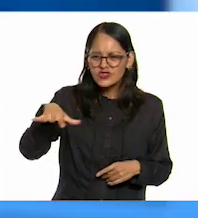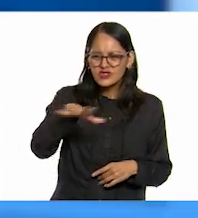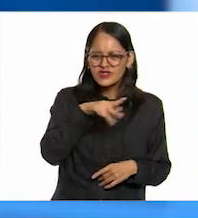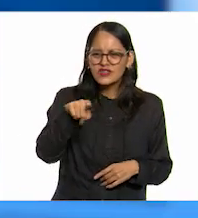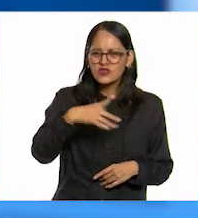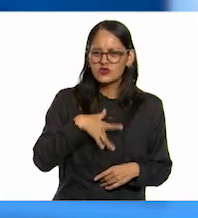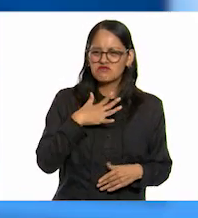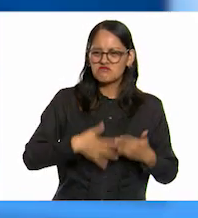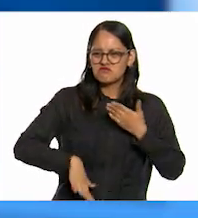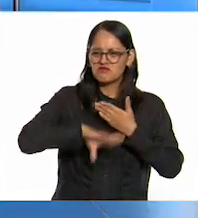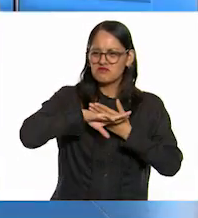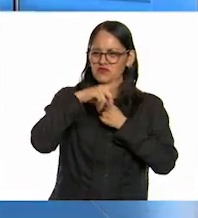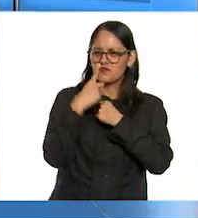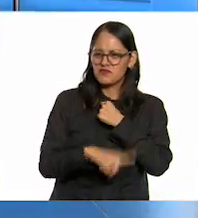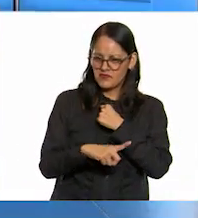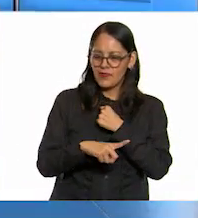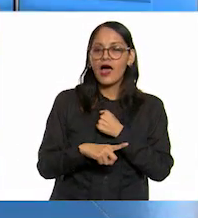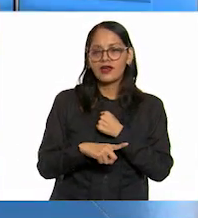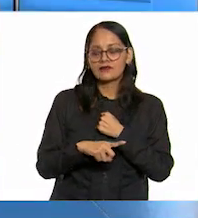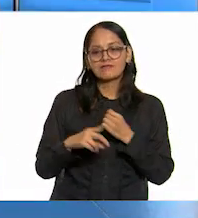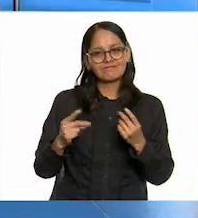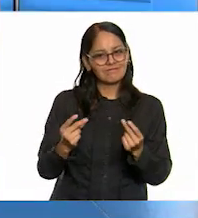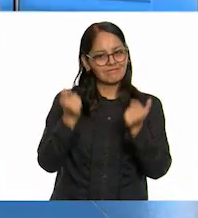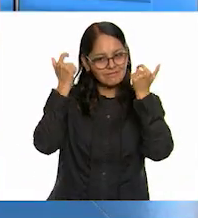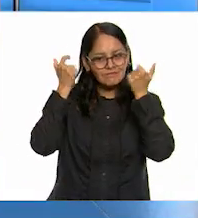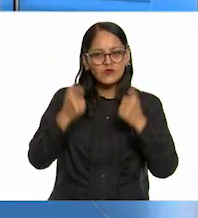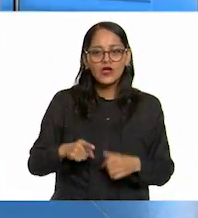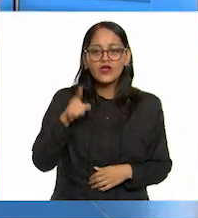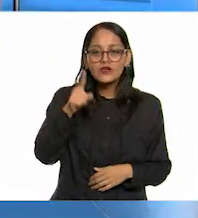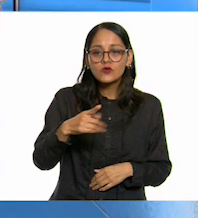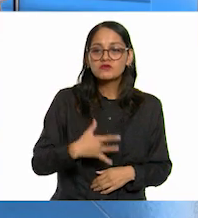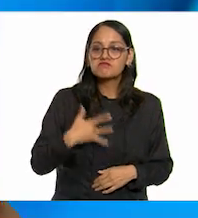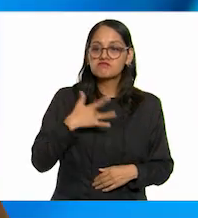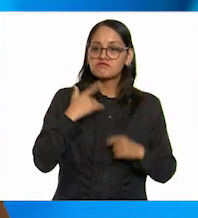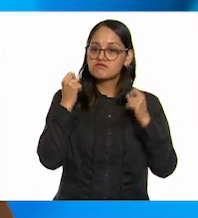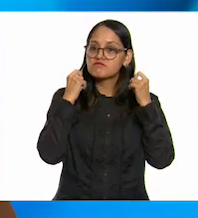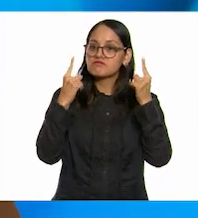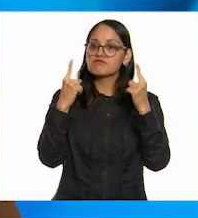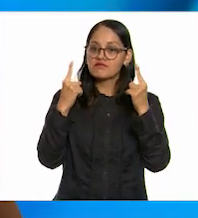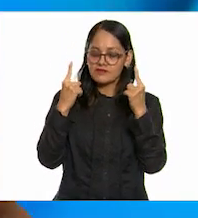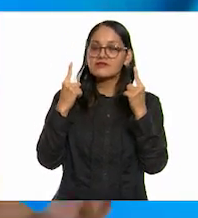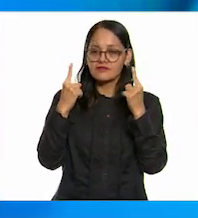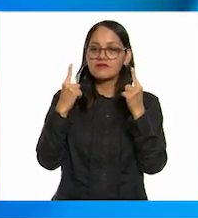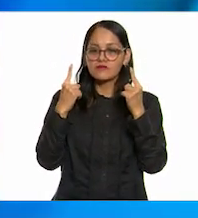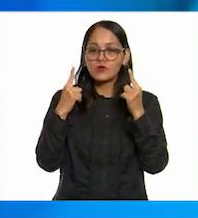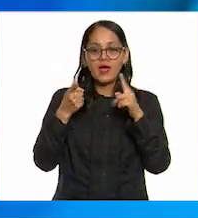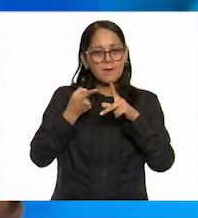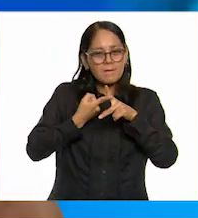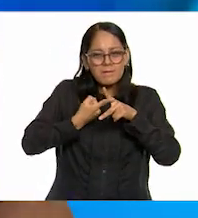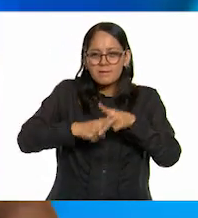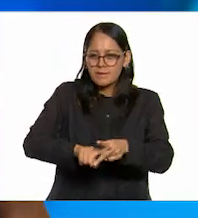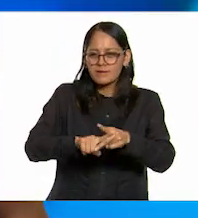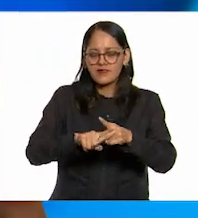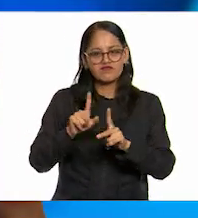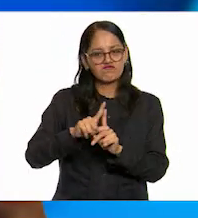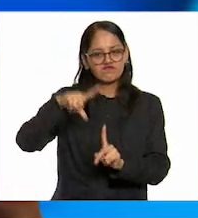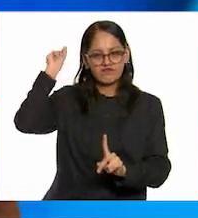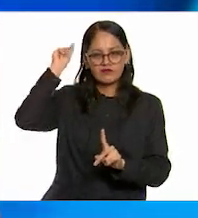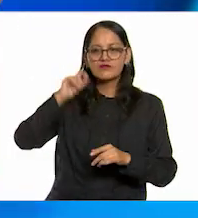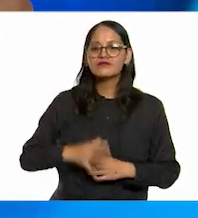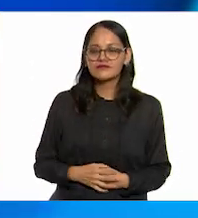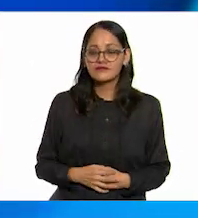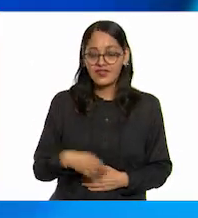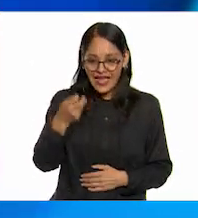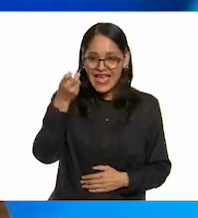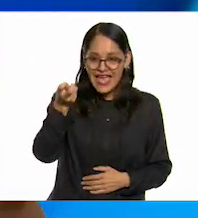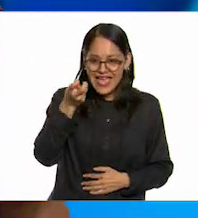provocar daño, entonces ¡zas! Tu sentido se pone en alerta y ¡zas! Te alejas.